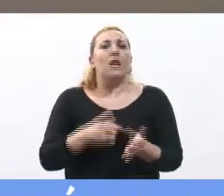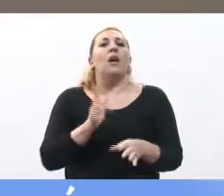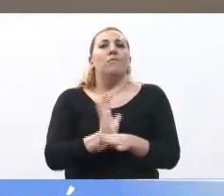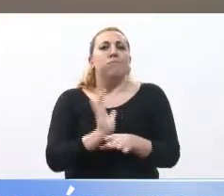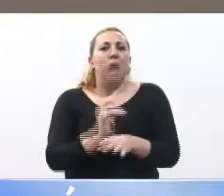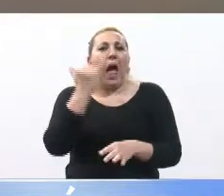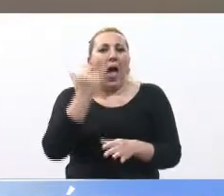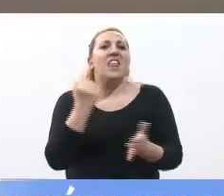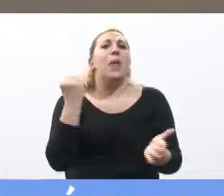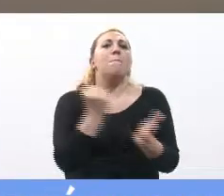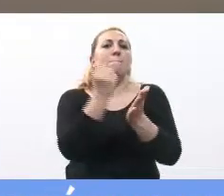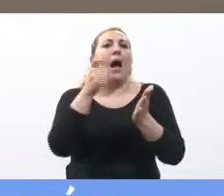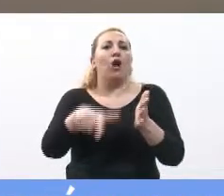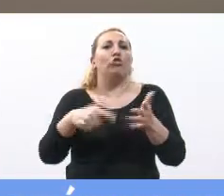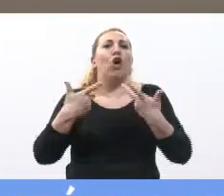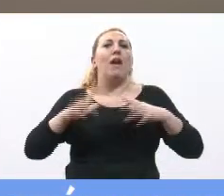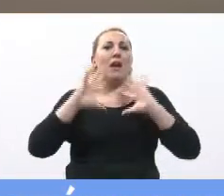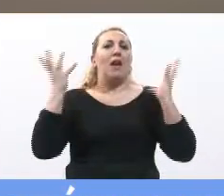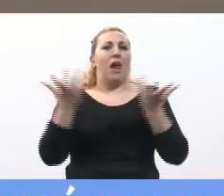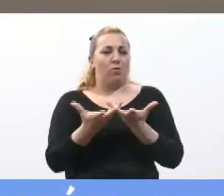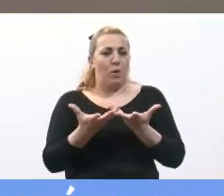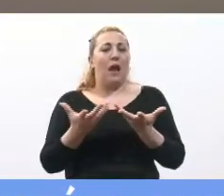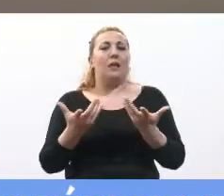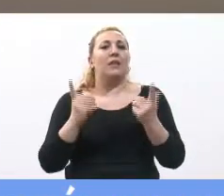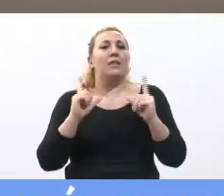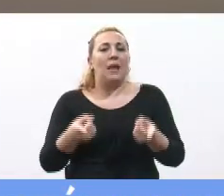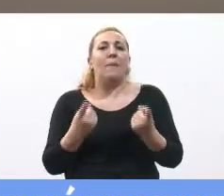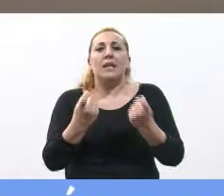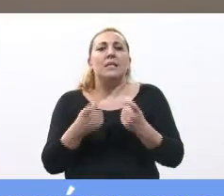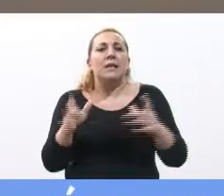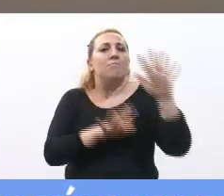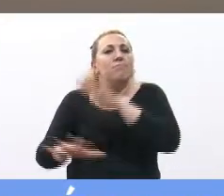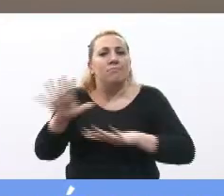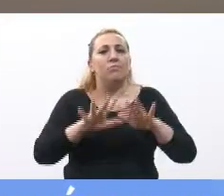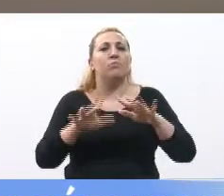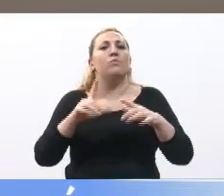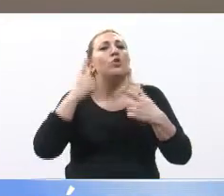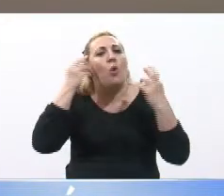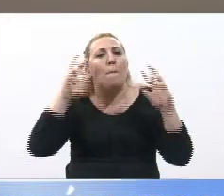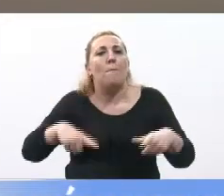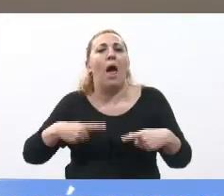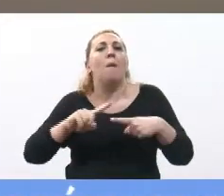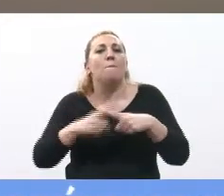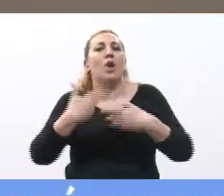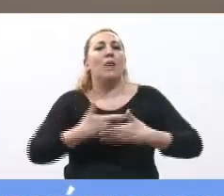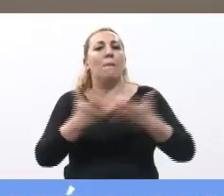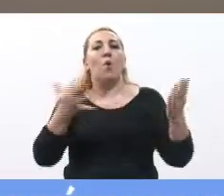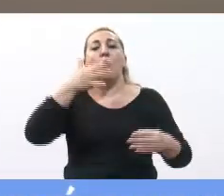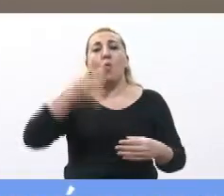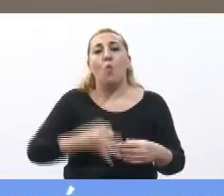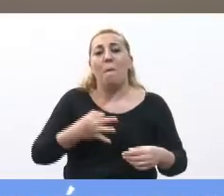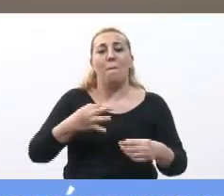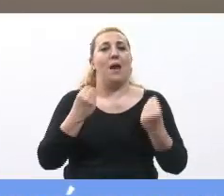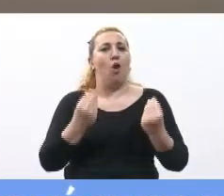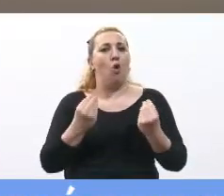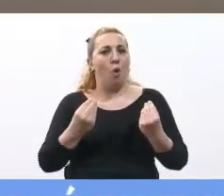sin ninguna duda en el ambiente. Y hace falta también el diseño de políticas públicas y el cumplimiento de esas políticas